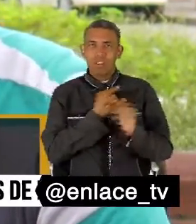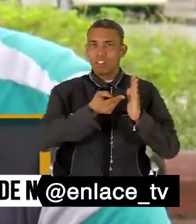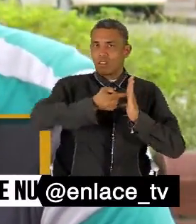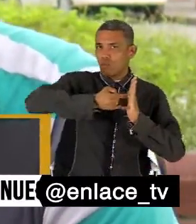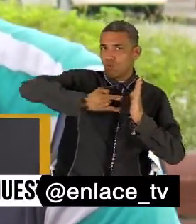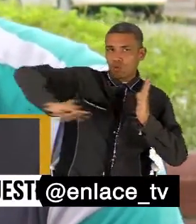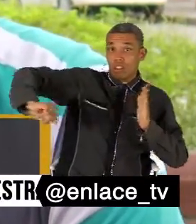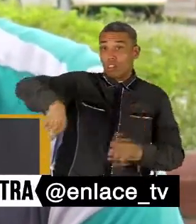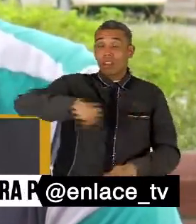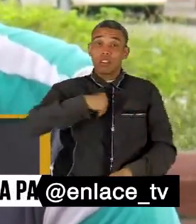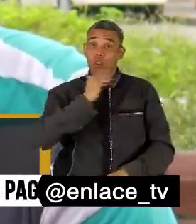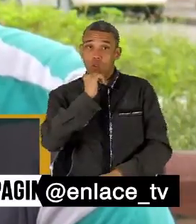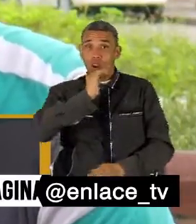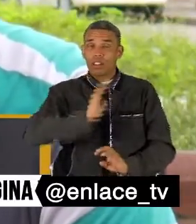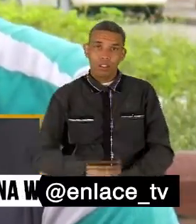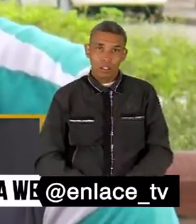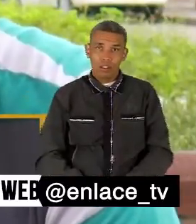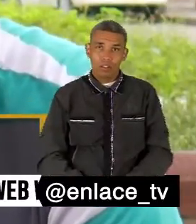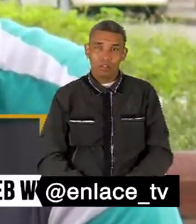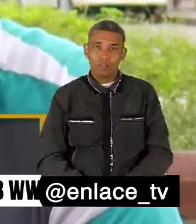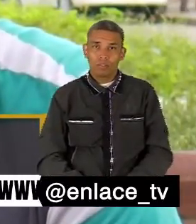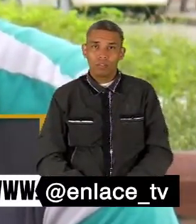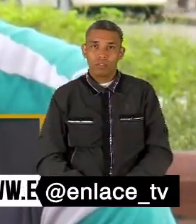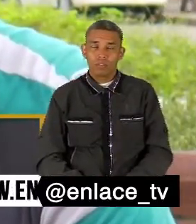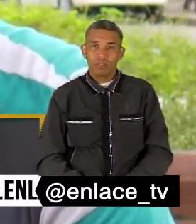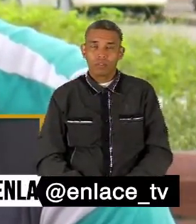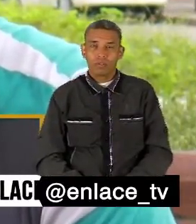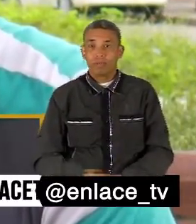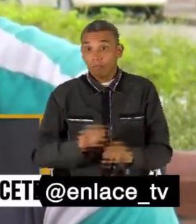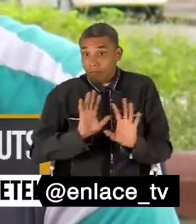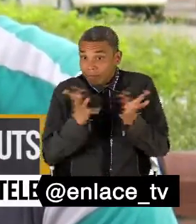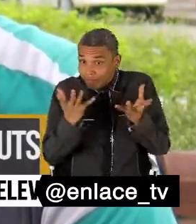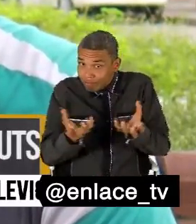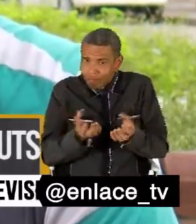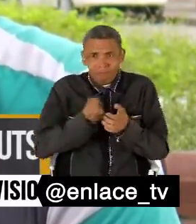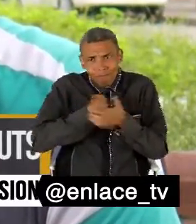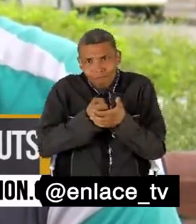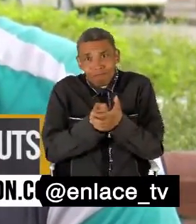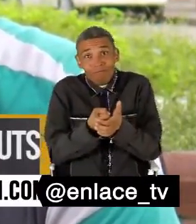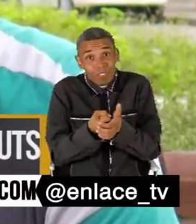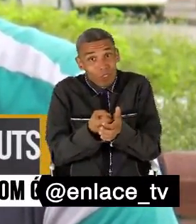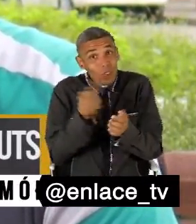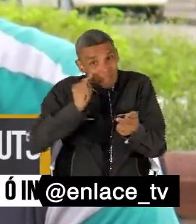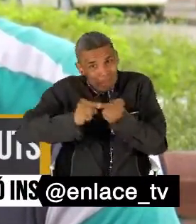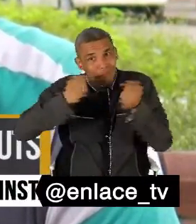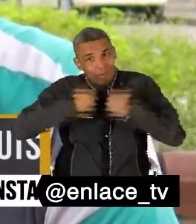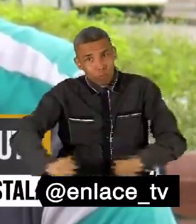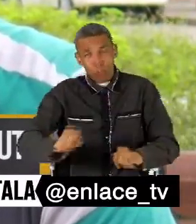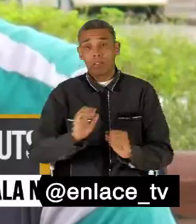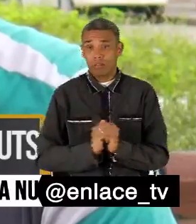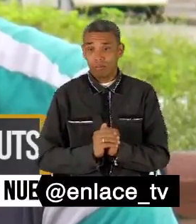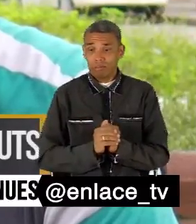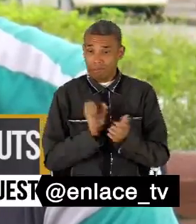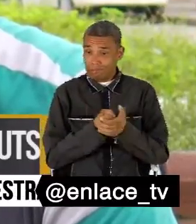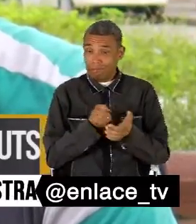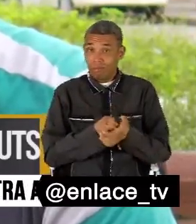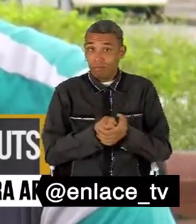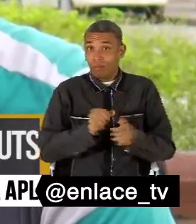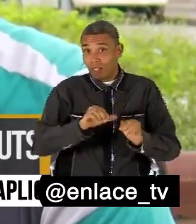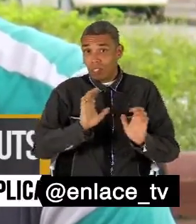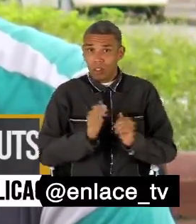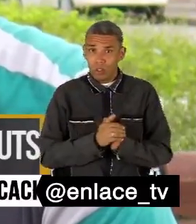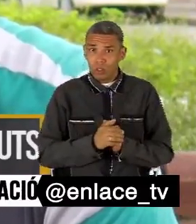siempre este tipo de sueño, y ahorita que lo tenemos en nuestras manos, tenemos que ir por él, porque ante todo esto es uno de los puntos